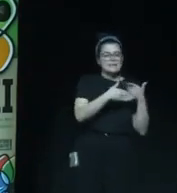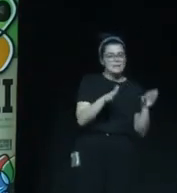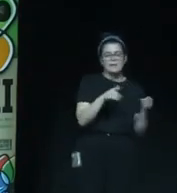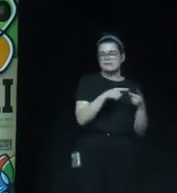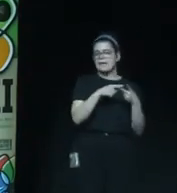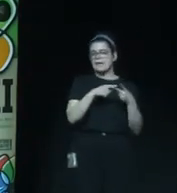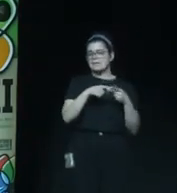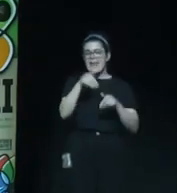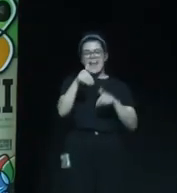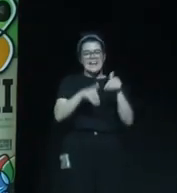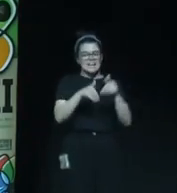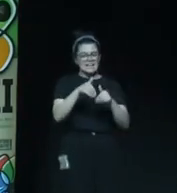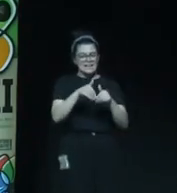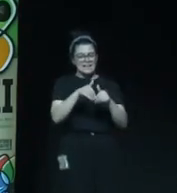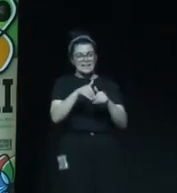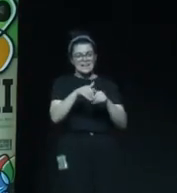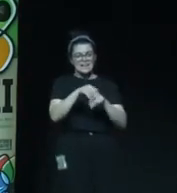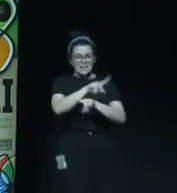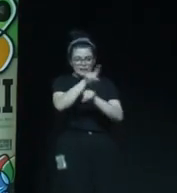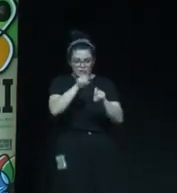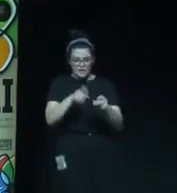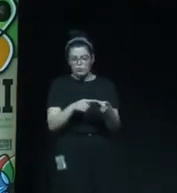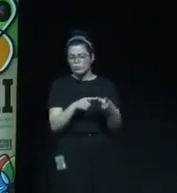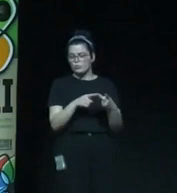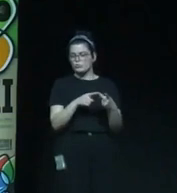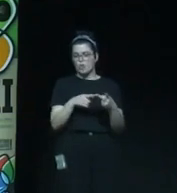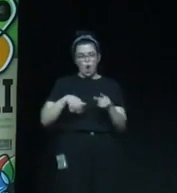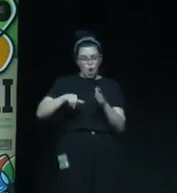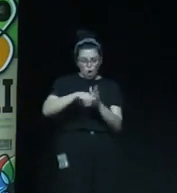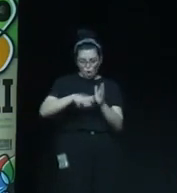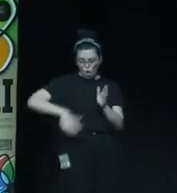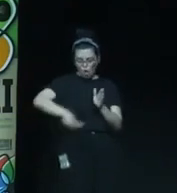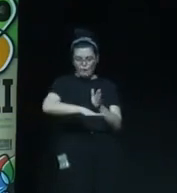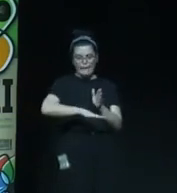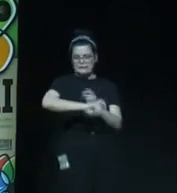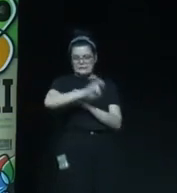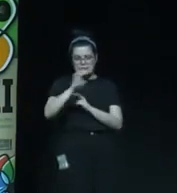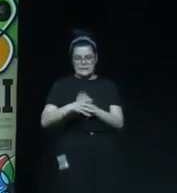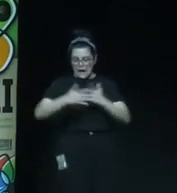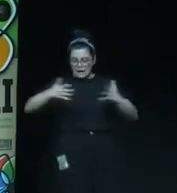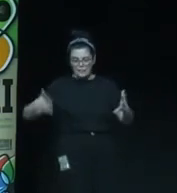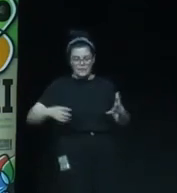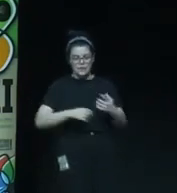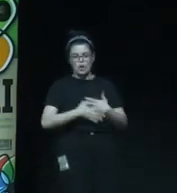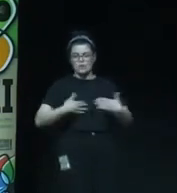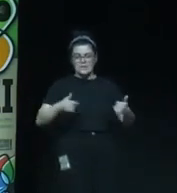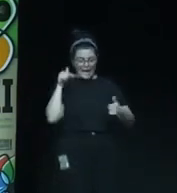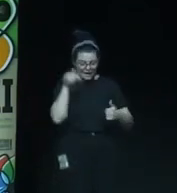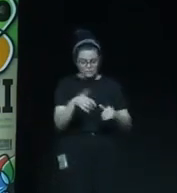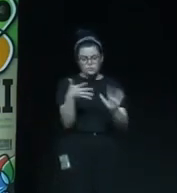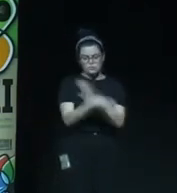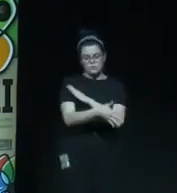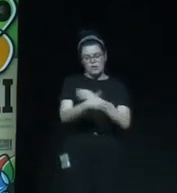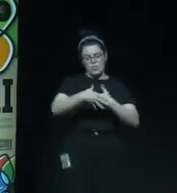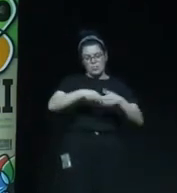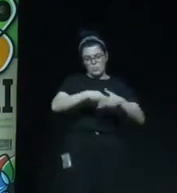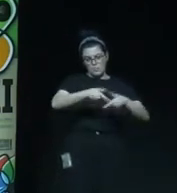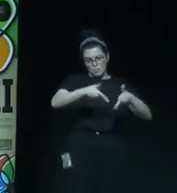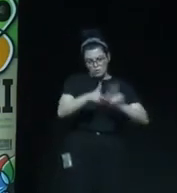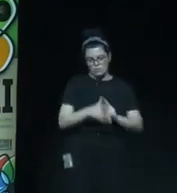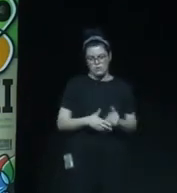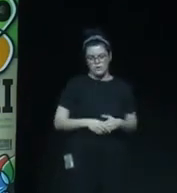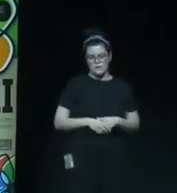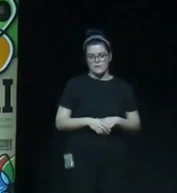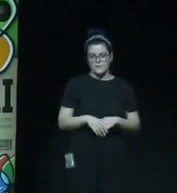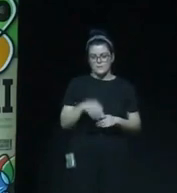de listas directas, o sea, de referéndum de locales. Es así, o sea, eso es democracia. Hombre, nosotros